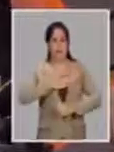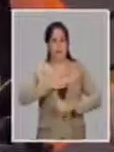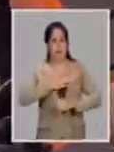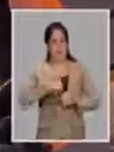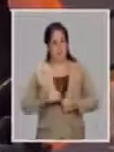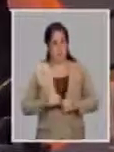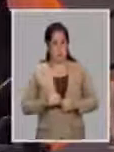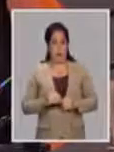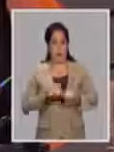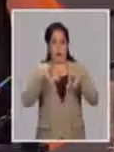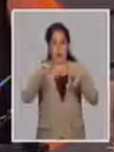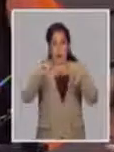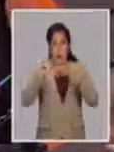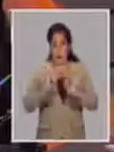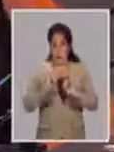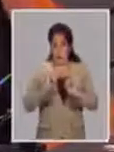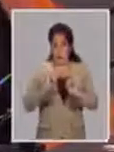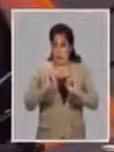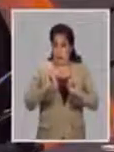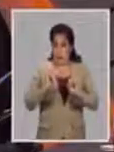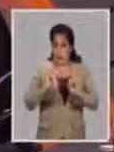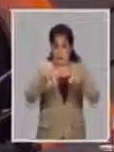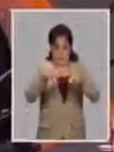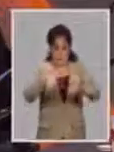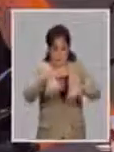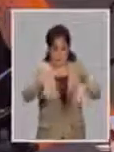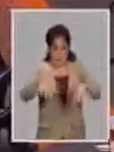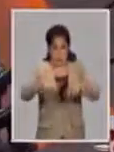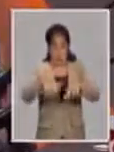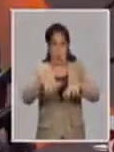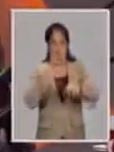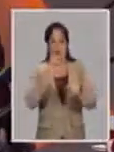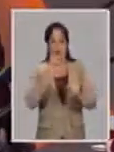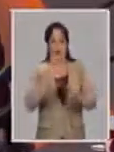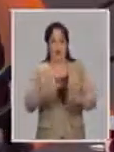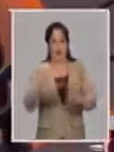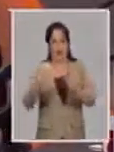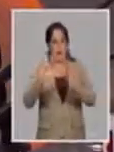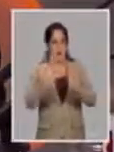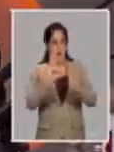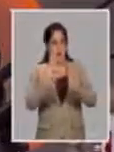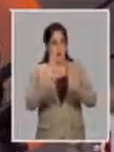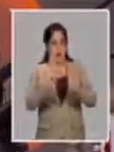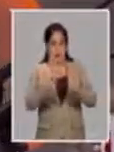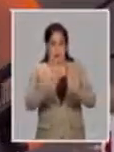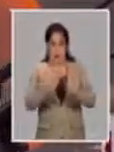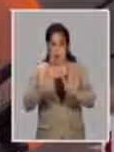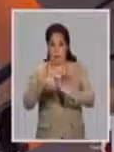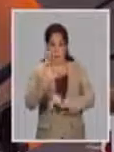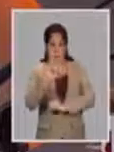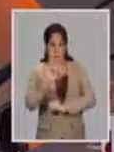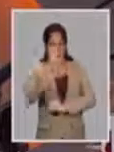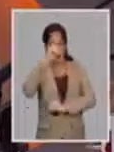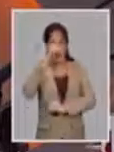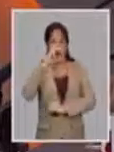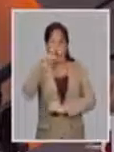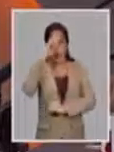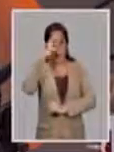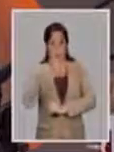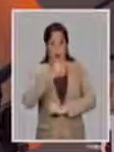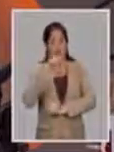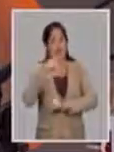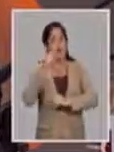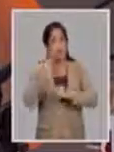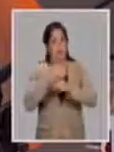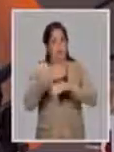candidatos vacunales. Sobre las nuevas noticias que sitúan ya en fase 3 al candidato Soberana 02 y